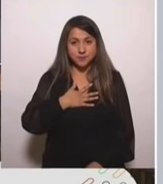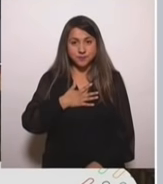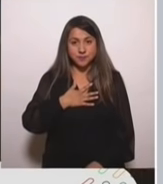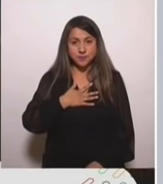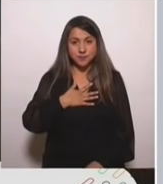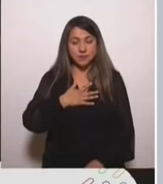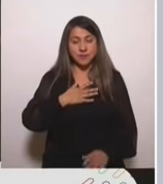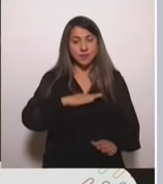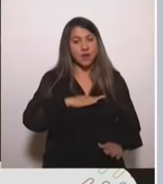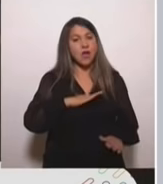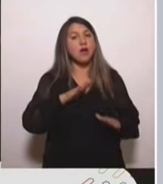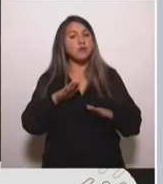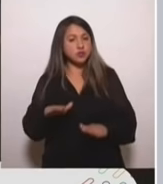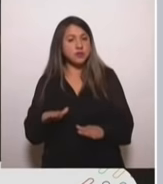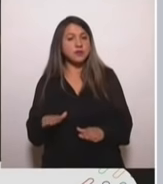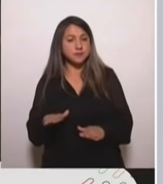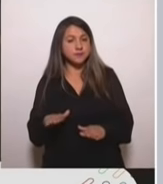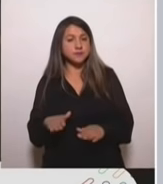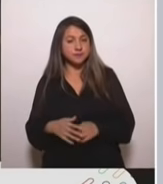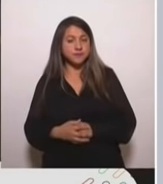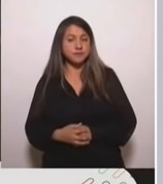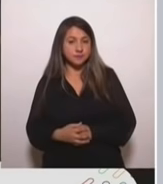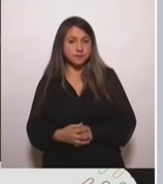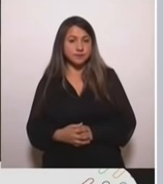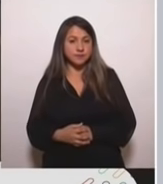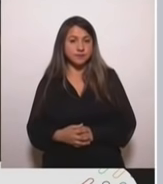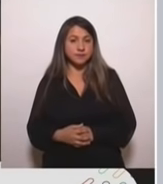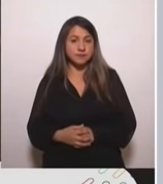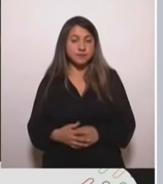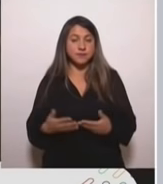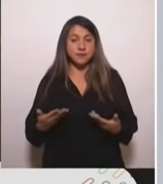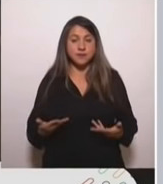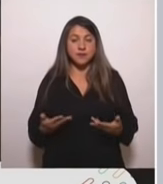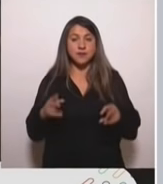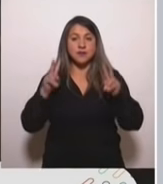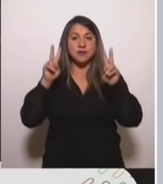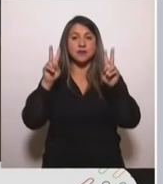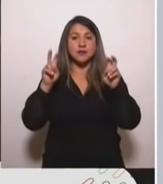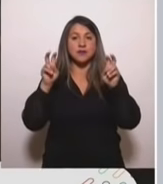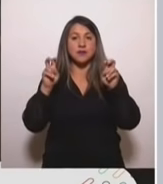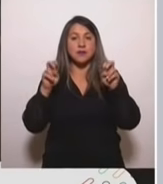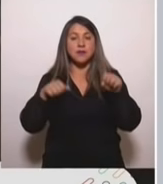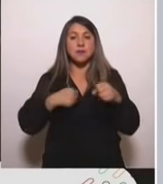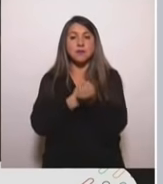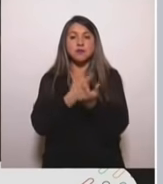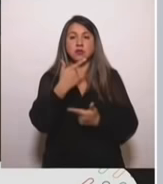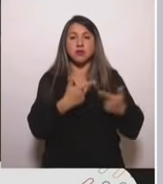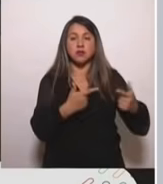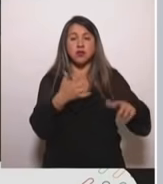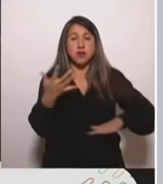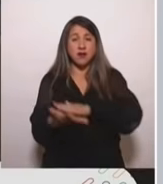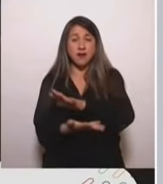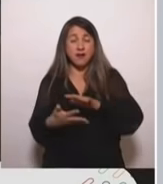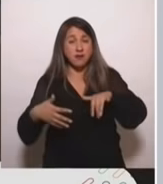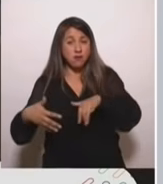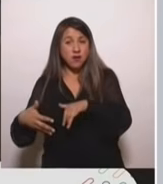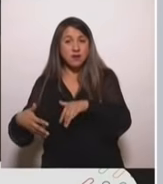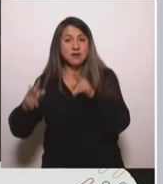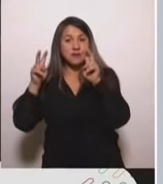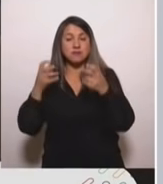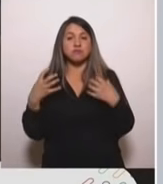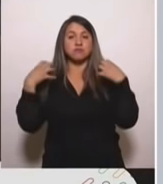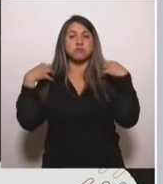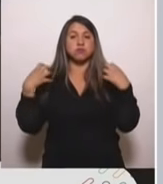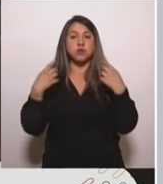puntos políticos y con la experiencia que tenemos de órganos que ya están constituidos, por ejemplo, el Poder Legislativo, la Cámara Baja, la Cámara